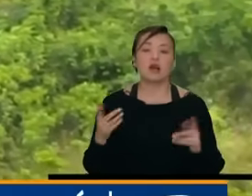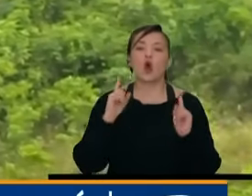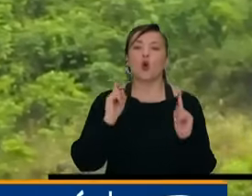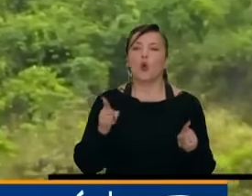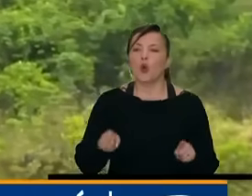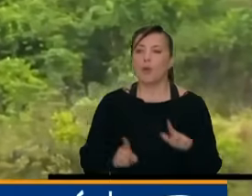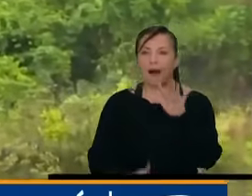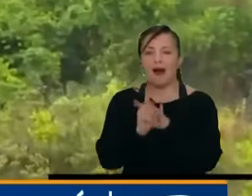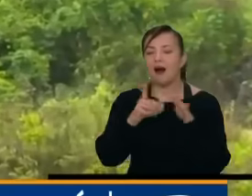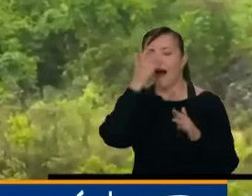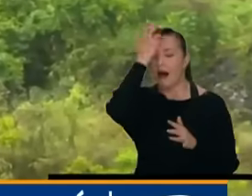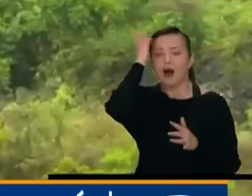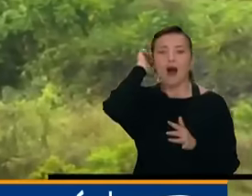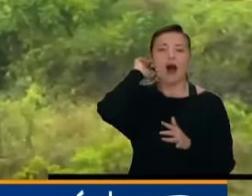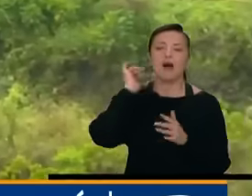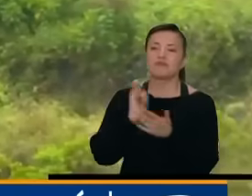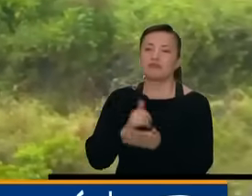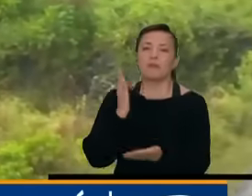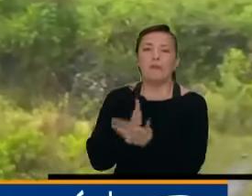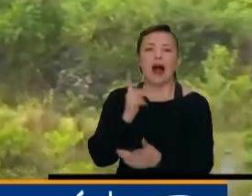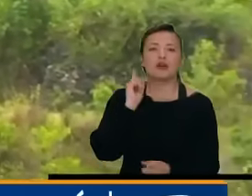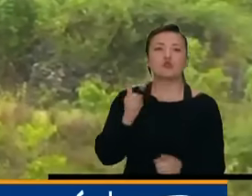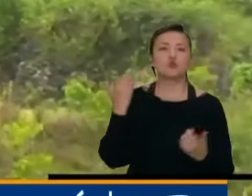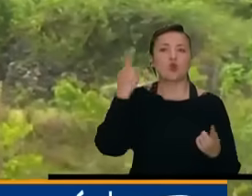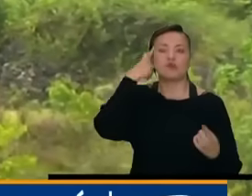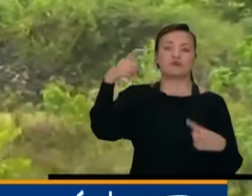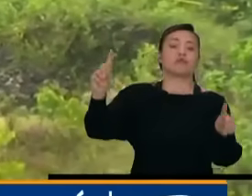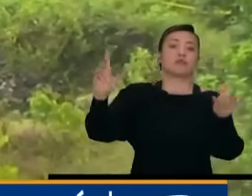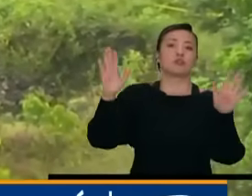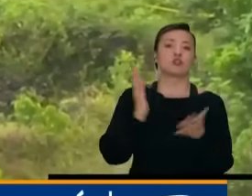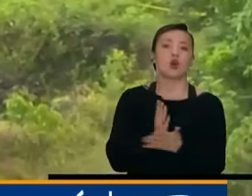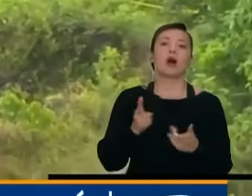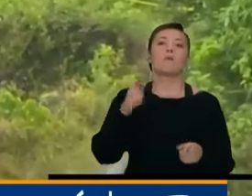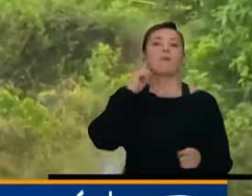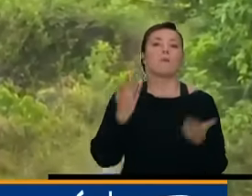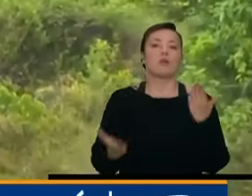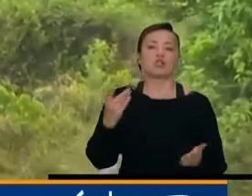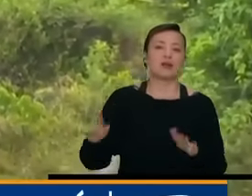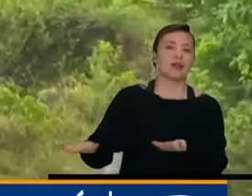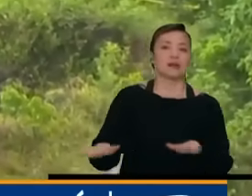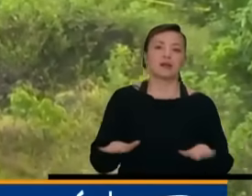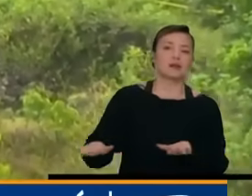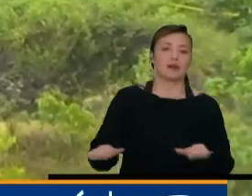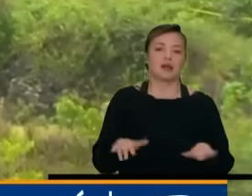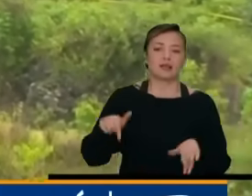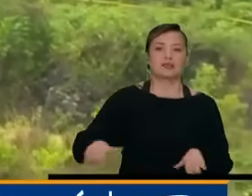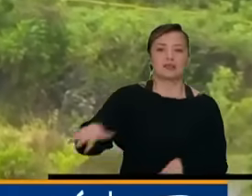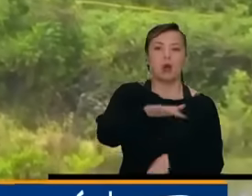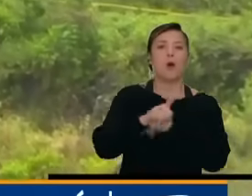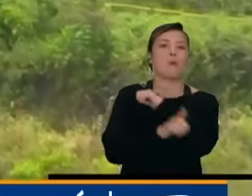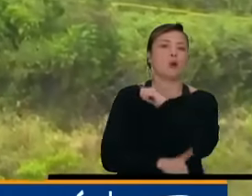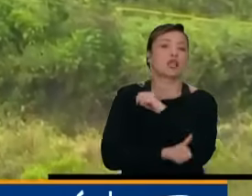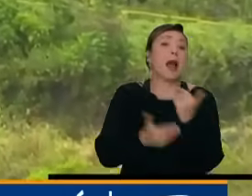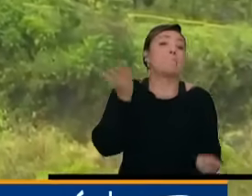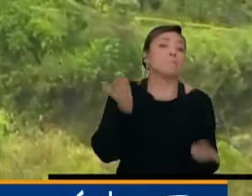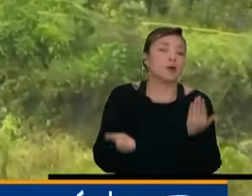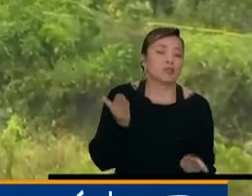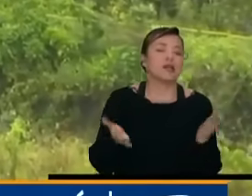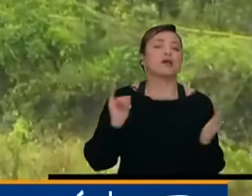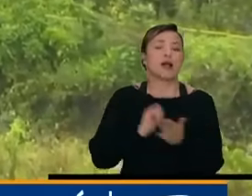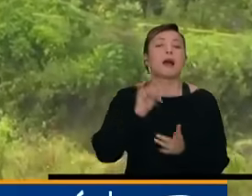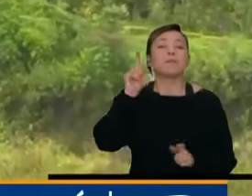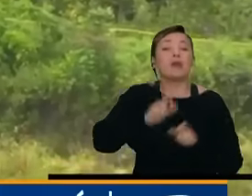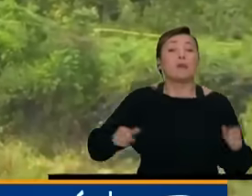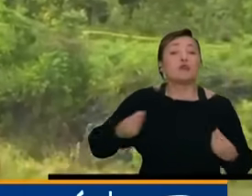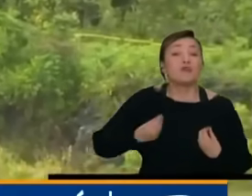una falla súbita y que puede haber sido generada por actividad sísmica en esta región del departamento de Boyacá. Lo cierto es que mientras tanto la comunidad